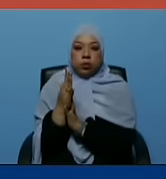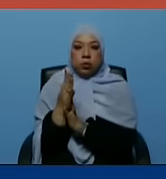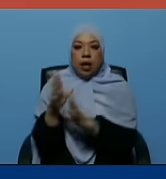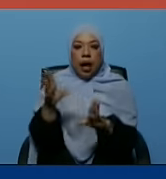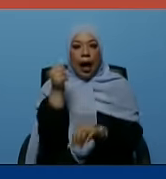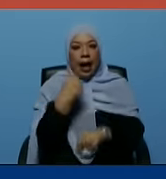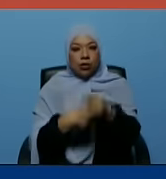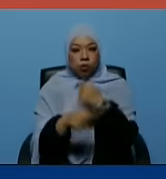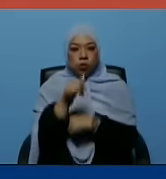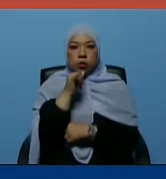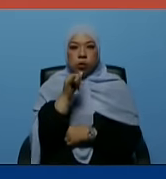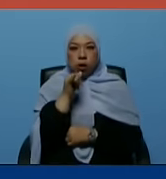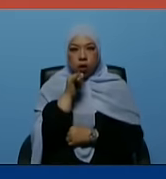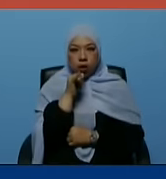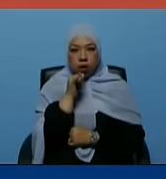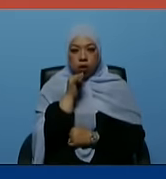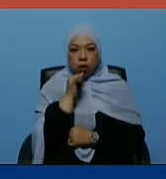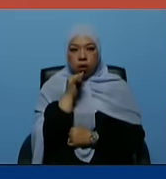asociados